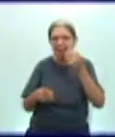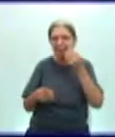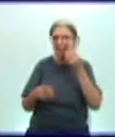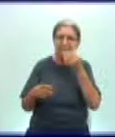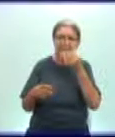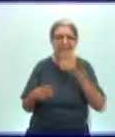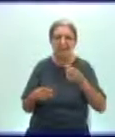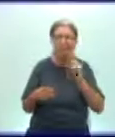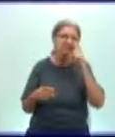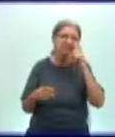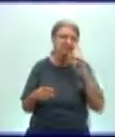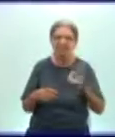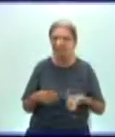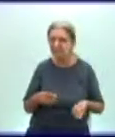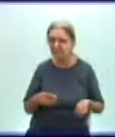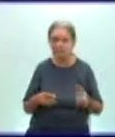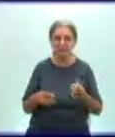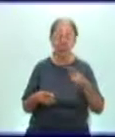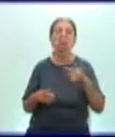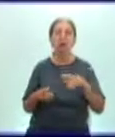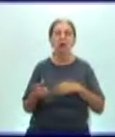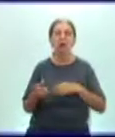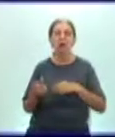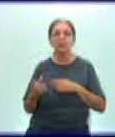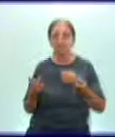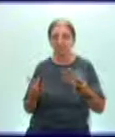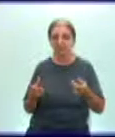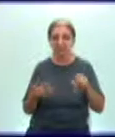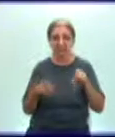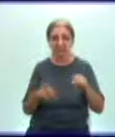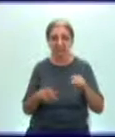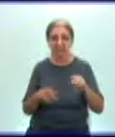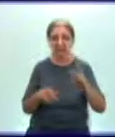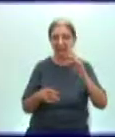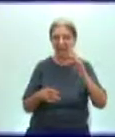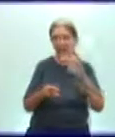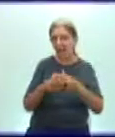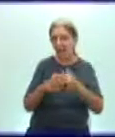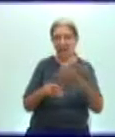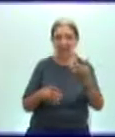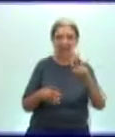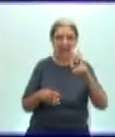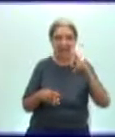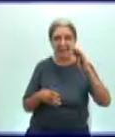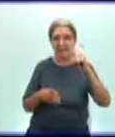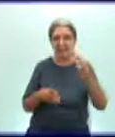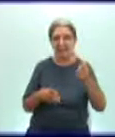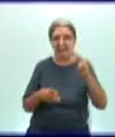metía los dedos en la nariz, roncaba en la siesta, se llamaba Mandú. Corriente en todo menos